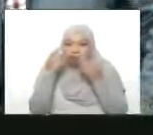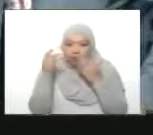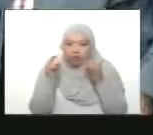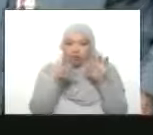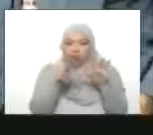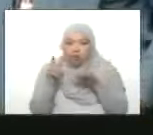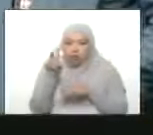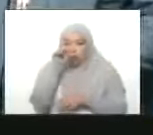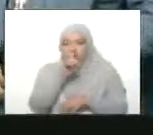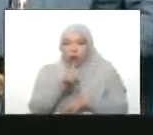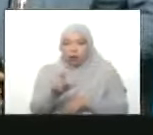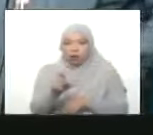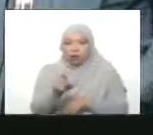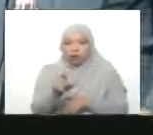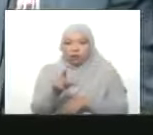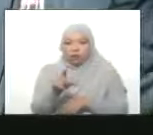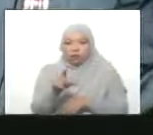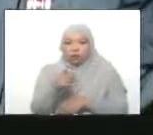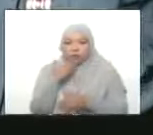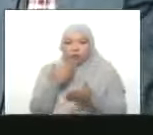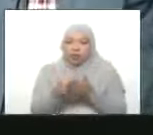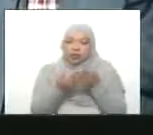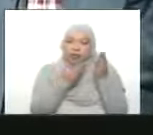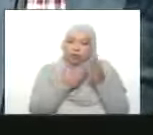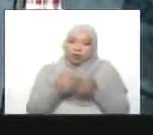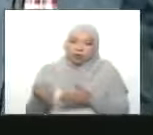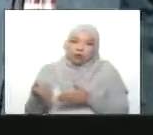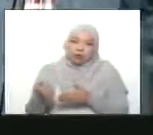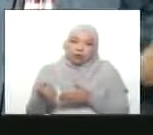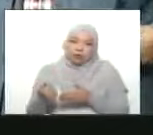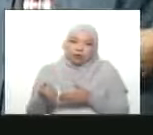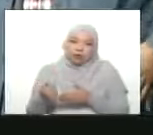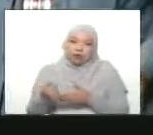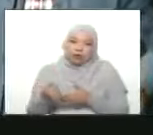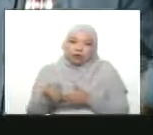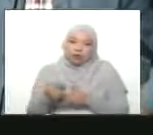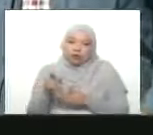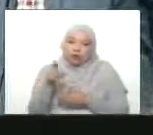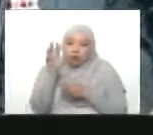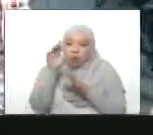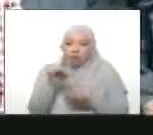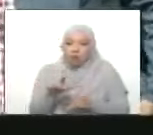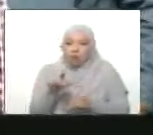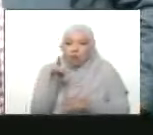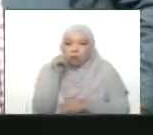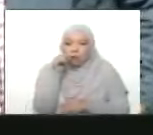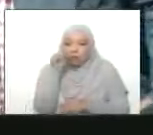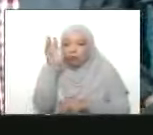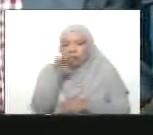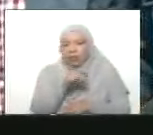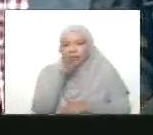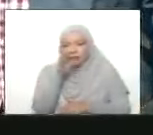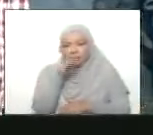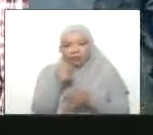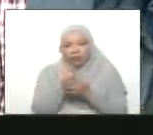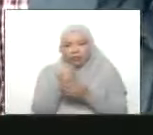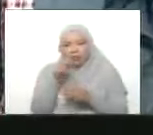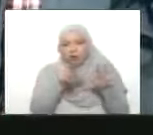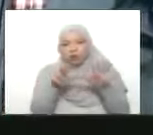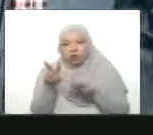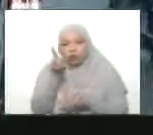82 años, Sol, ¿cómo estás? Gracias. Hola, por venir. ¿Cómo estás, papá? Dios te bendiga. 82 años,